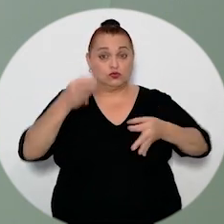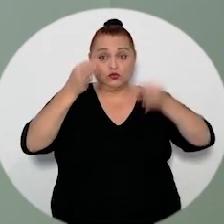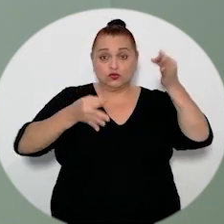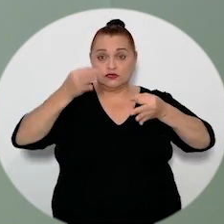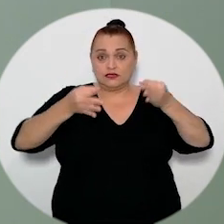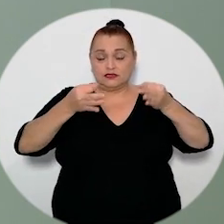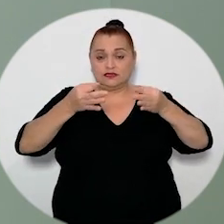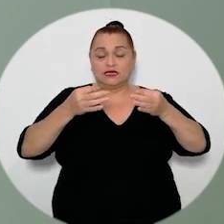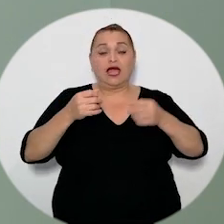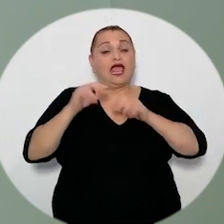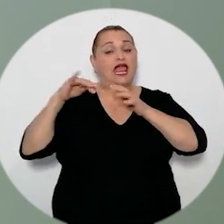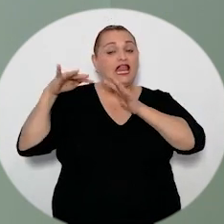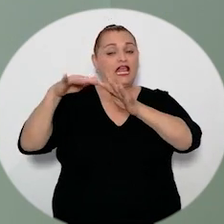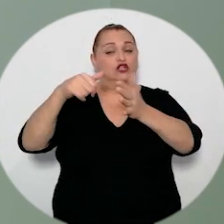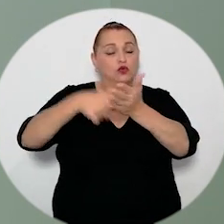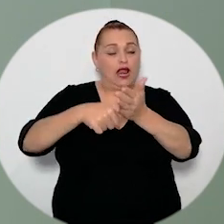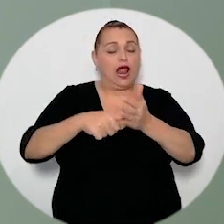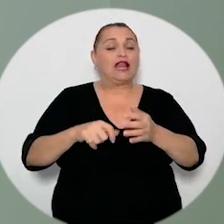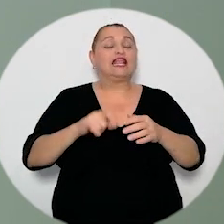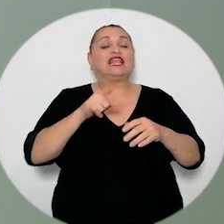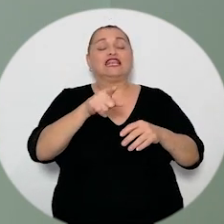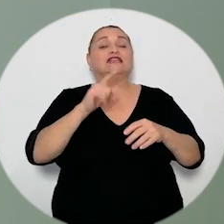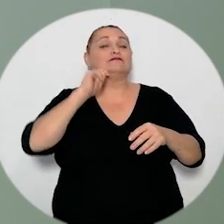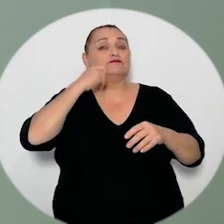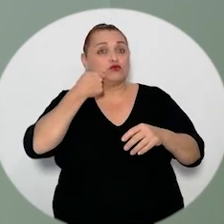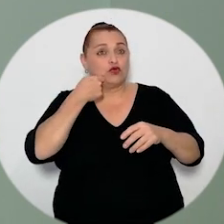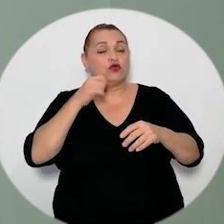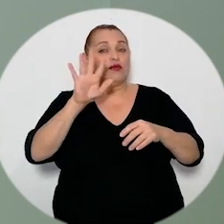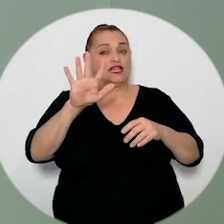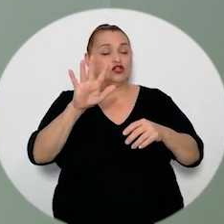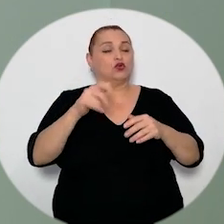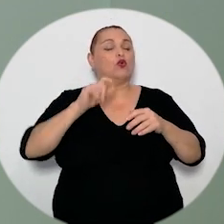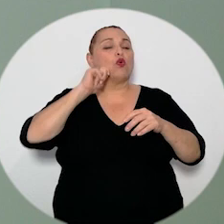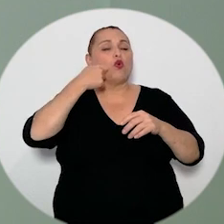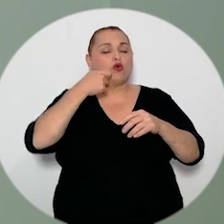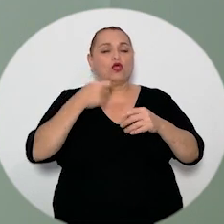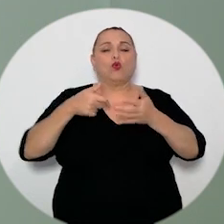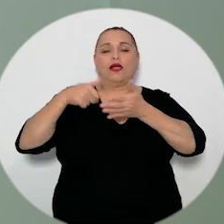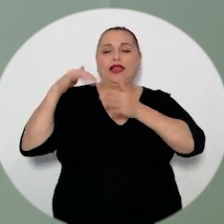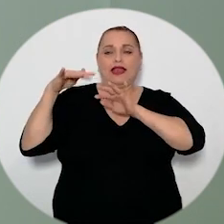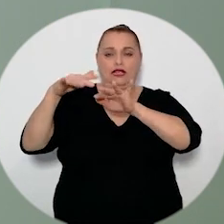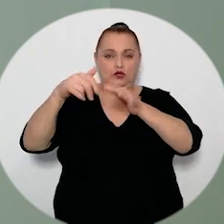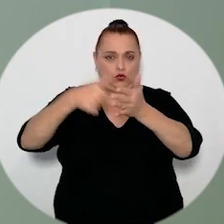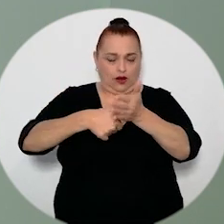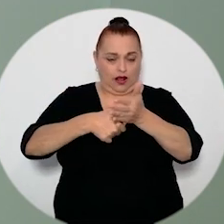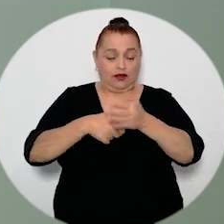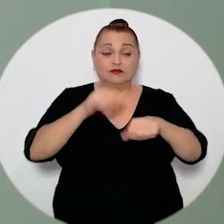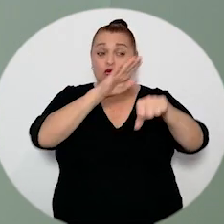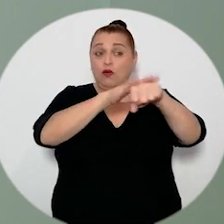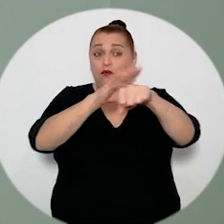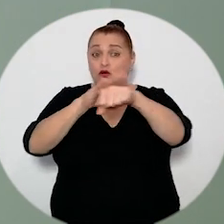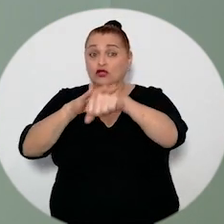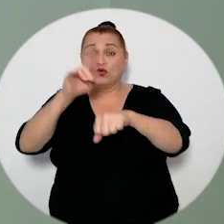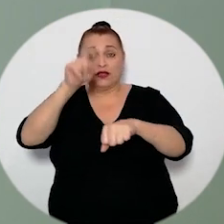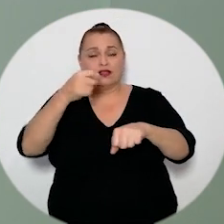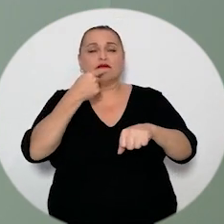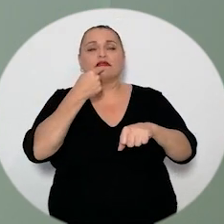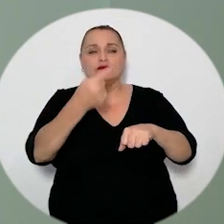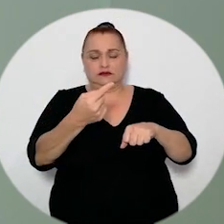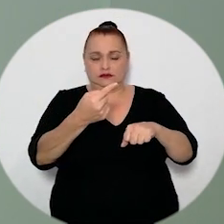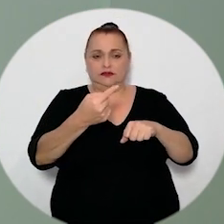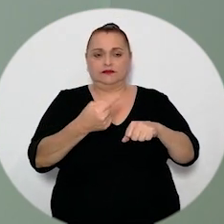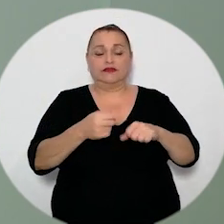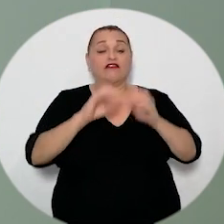justicia electoral dispuestos en el título 5 del Código Electoral. Sobre ese particular, el acto de convocatoria debe señalar